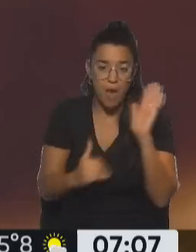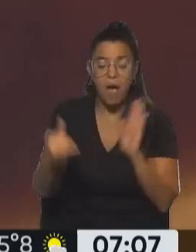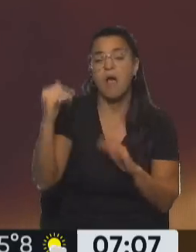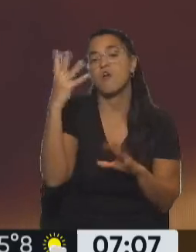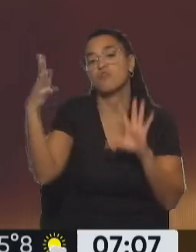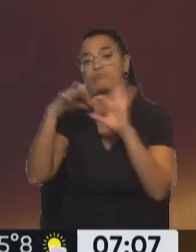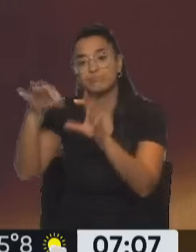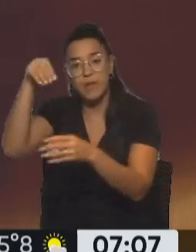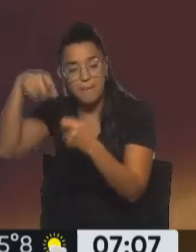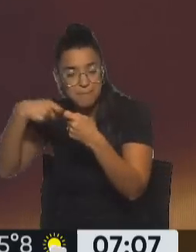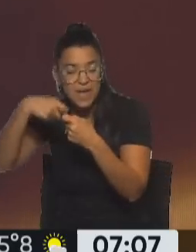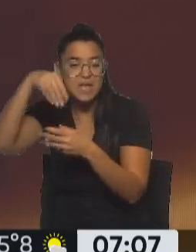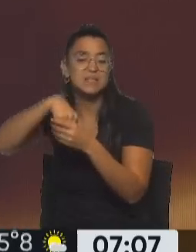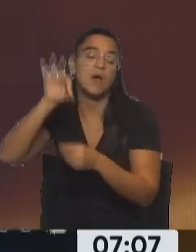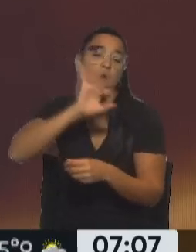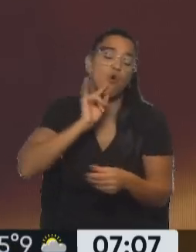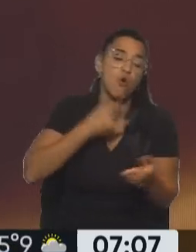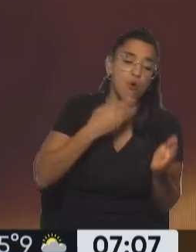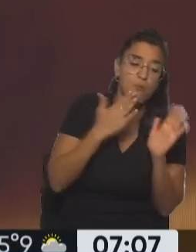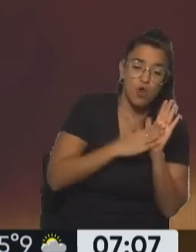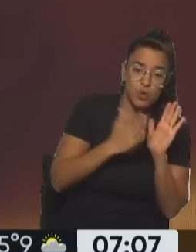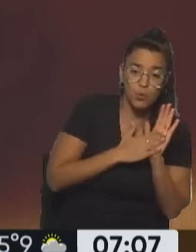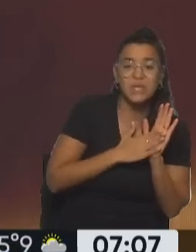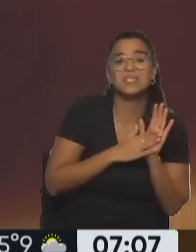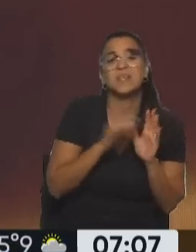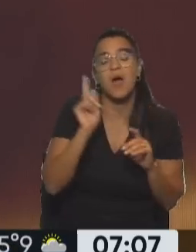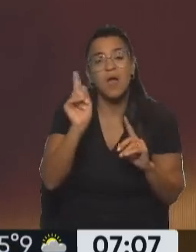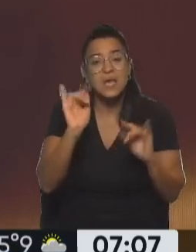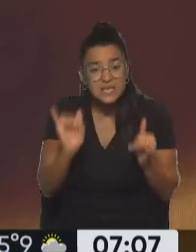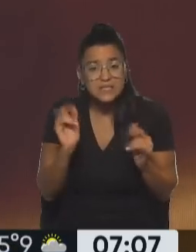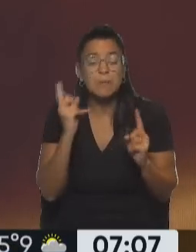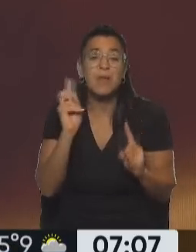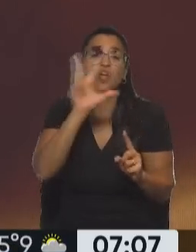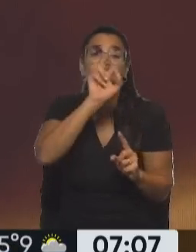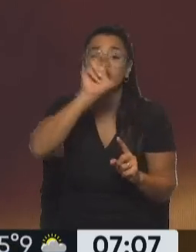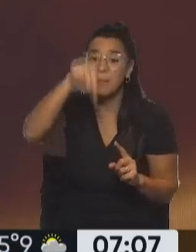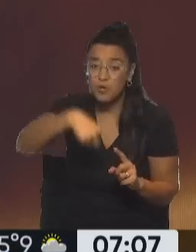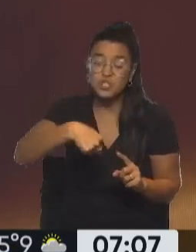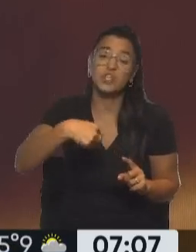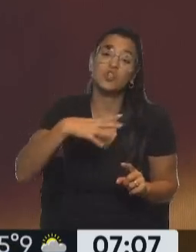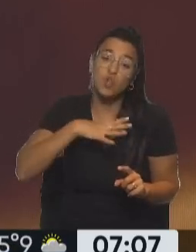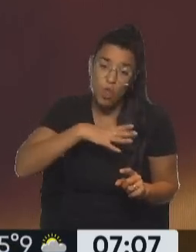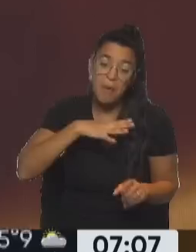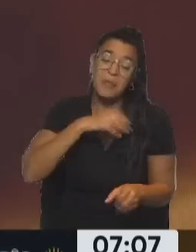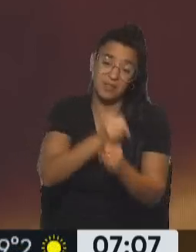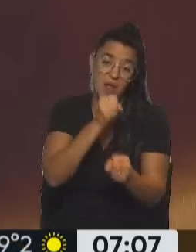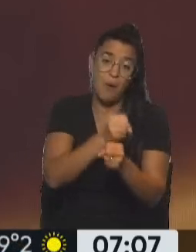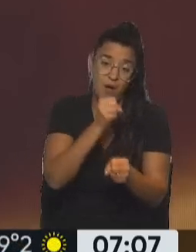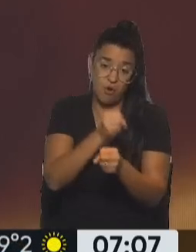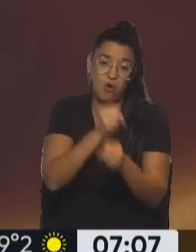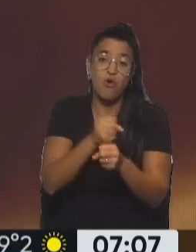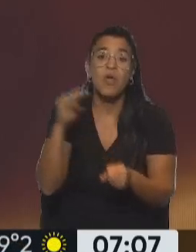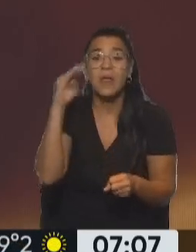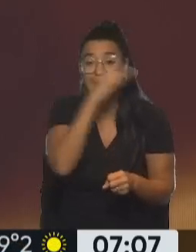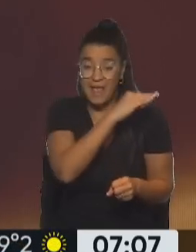relación de dependencia o bien autónomos y monotributistas, es cierto que un 30% todavía se mantiene trabajando desde